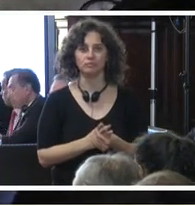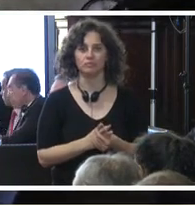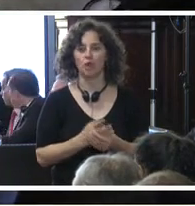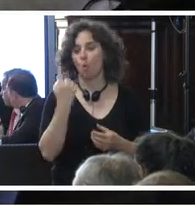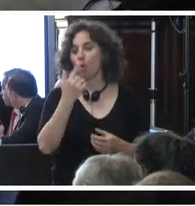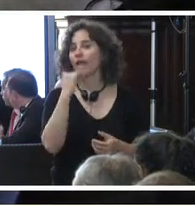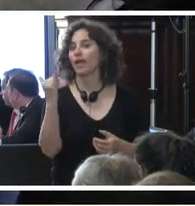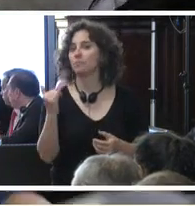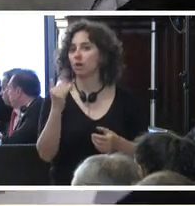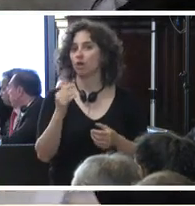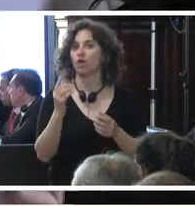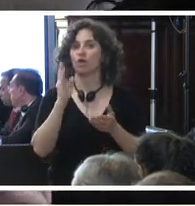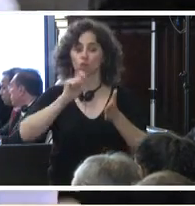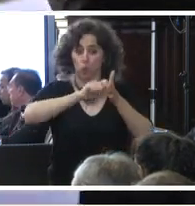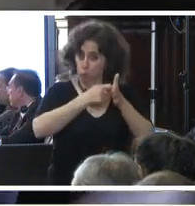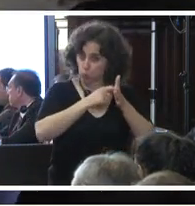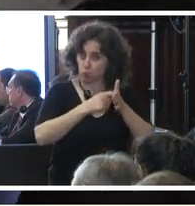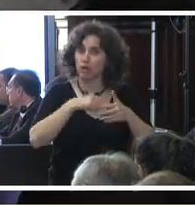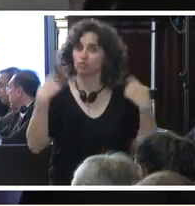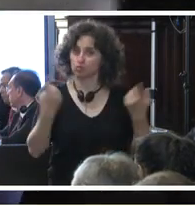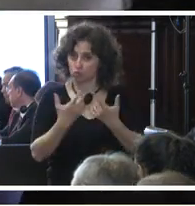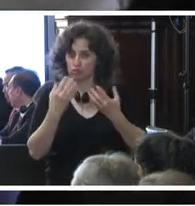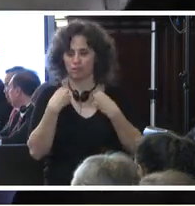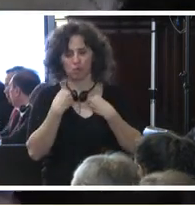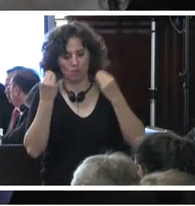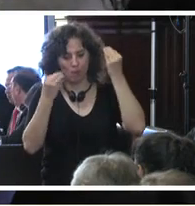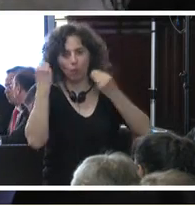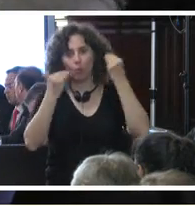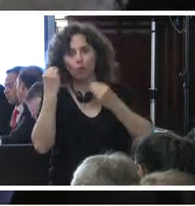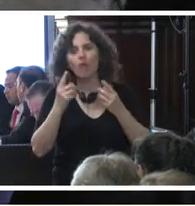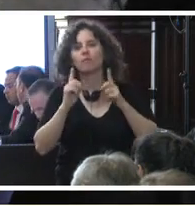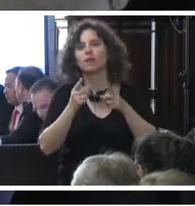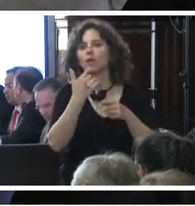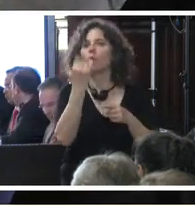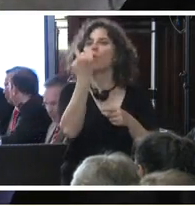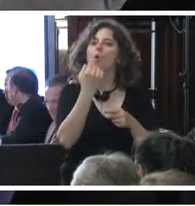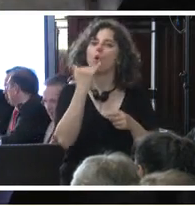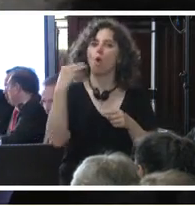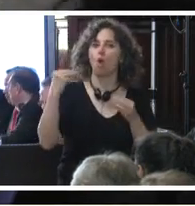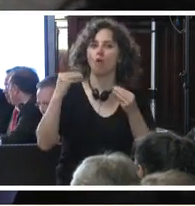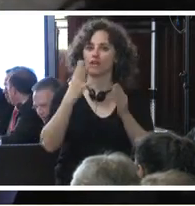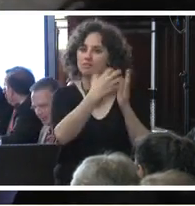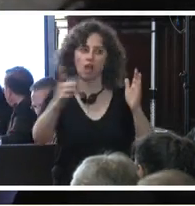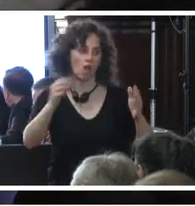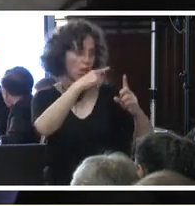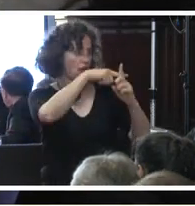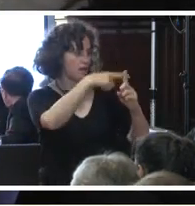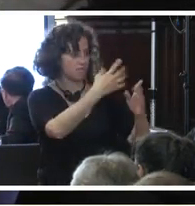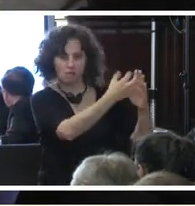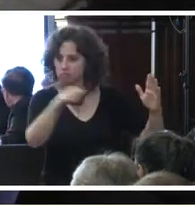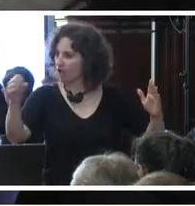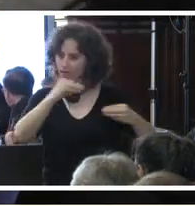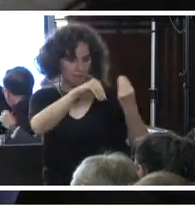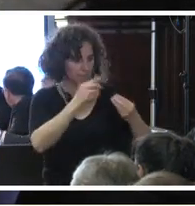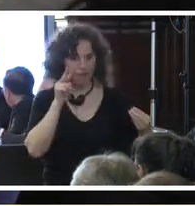Uno de los ejemplos en el caso de la tortura que nos perturba es, por ejemplo, el caso de un joven que fue sacado de una iglesia frente a su familia